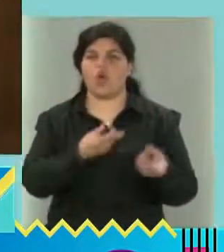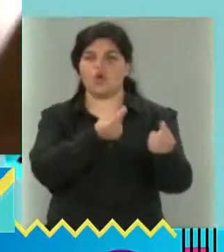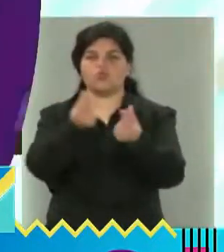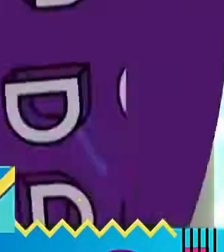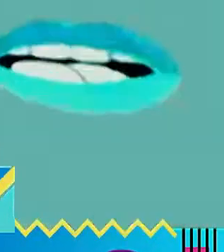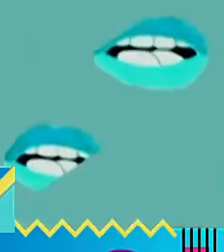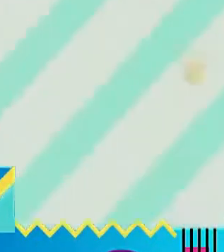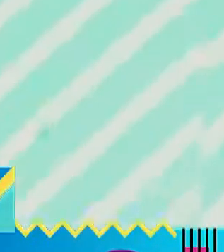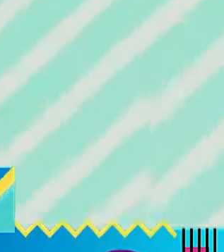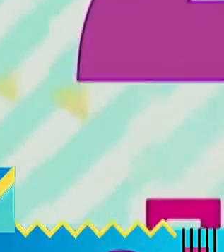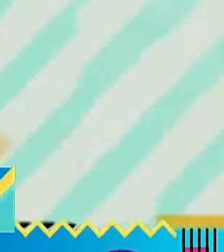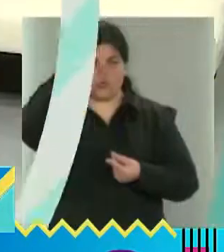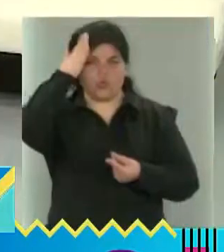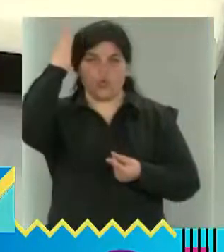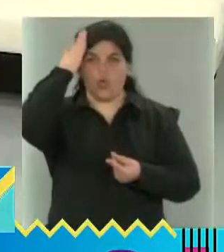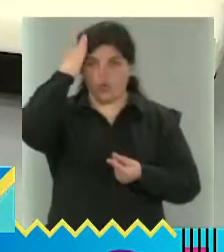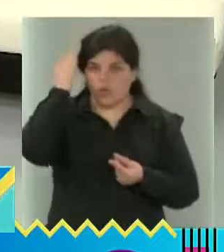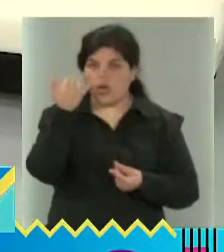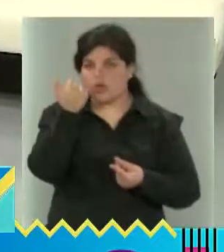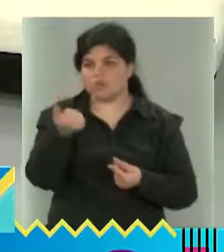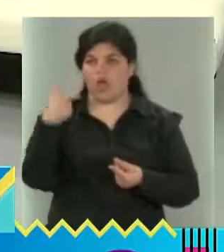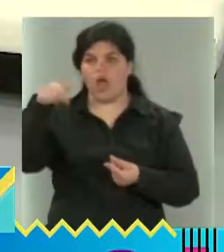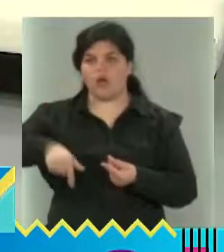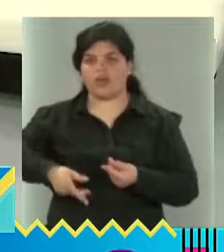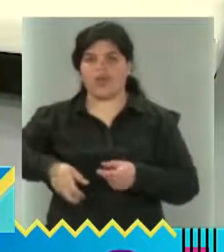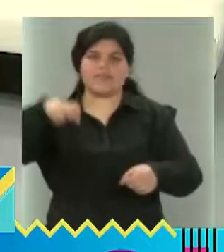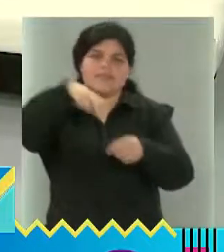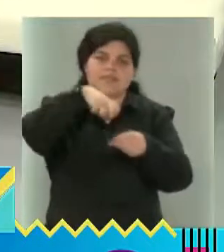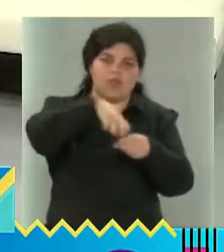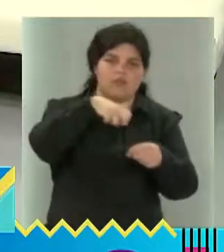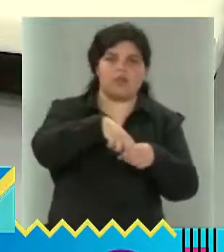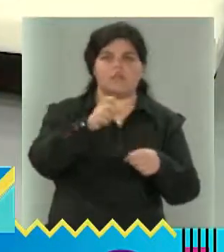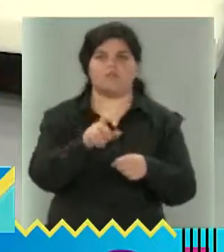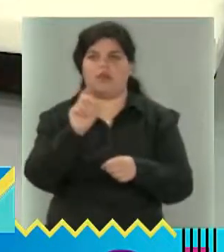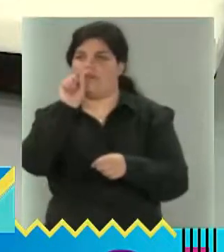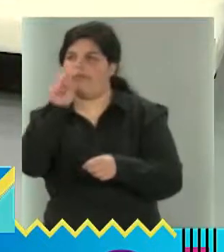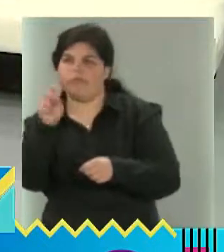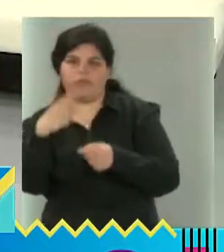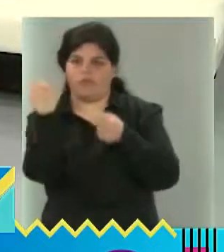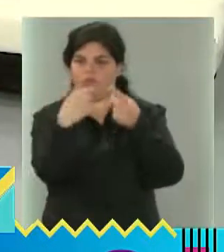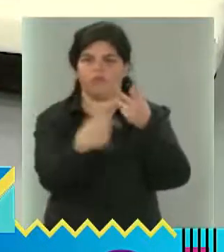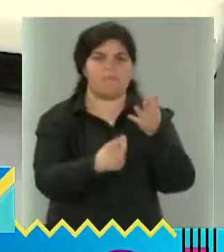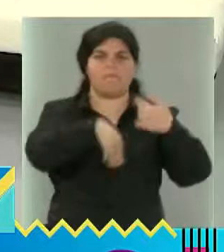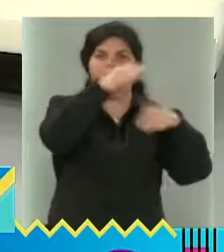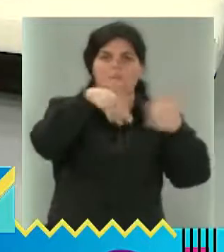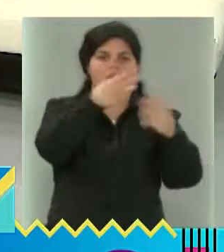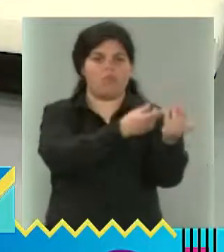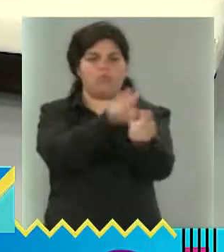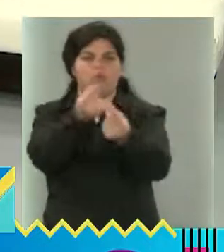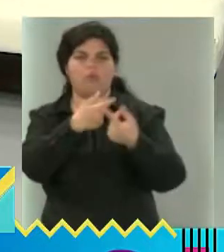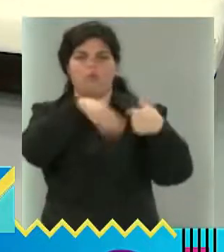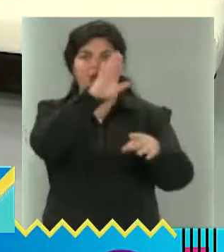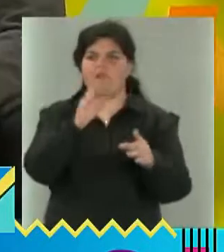que nos ha ganado en estas últimas décadas las cervezas, todas las otras bebidas, digamos, que han ido creciendo en